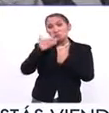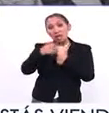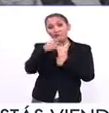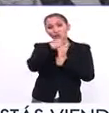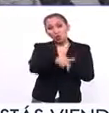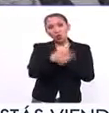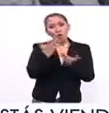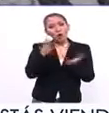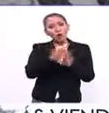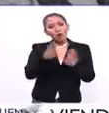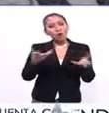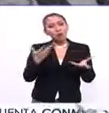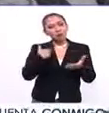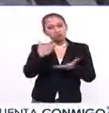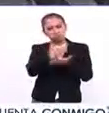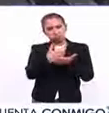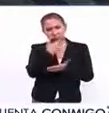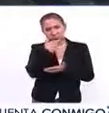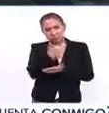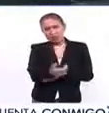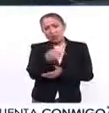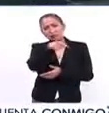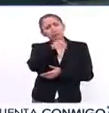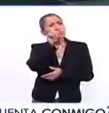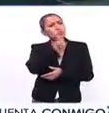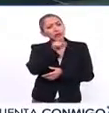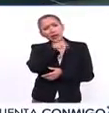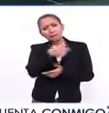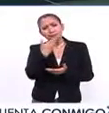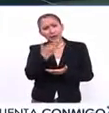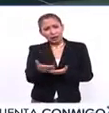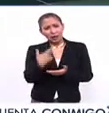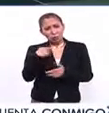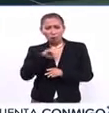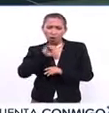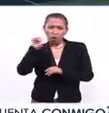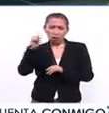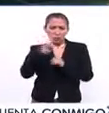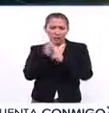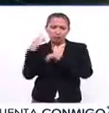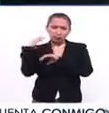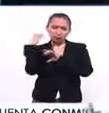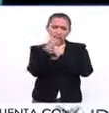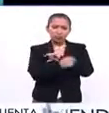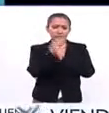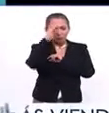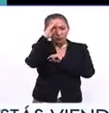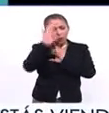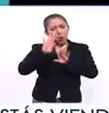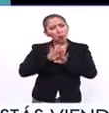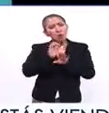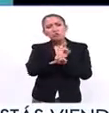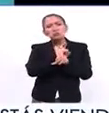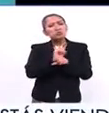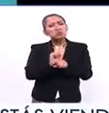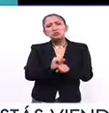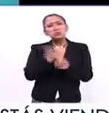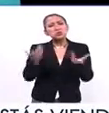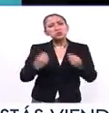de que alcanzó pues cierta prosperidad, fue una mujer que como buena exiliada, su vida la pensó como con lo